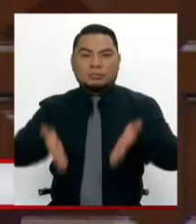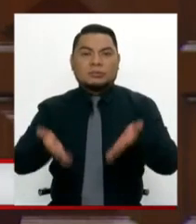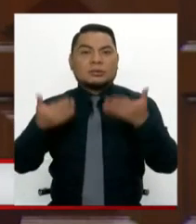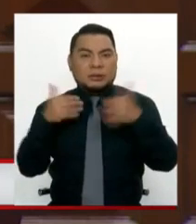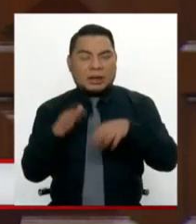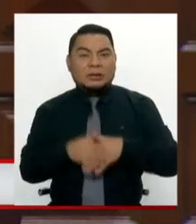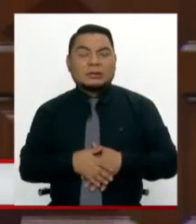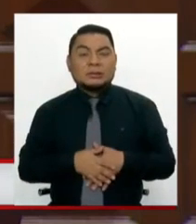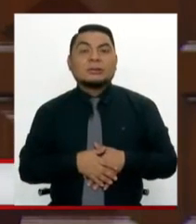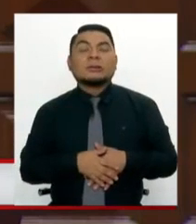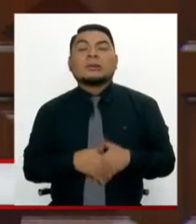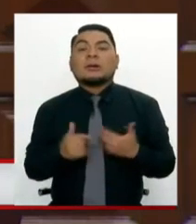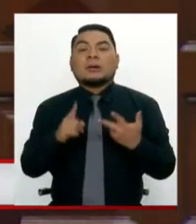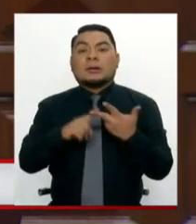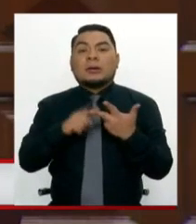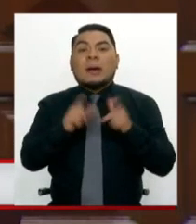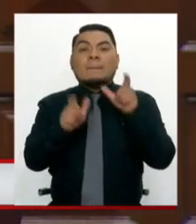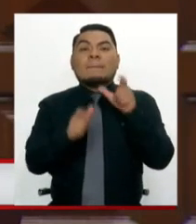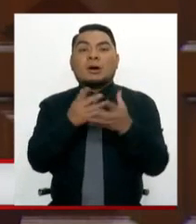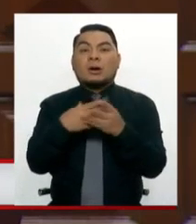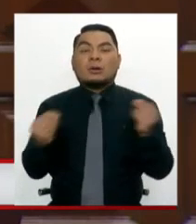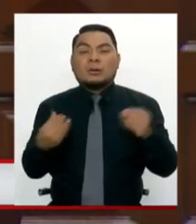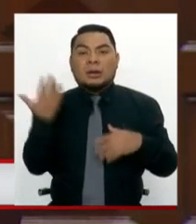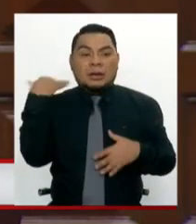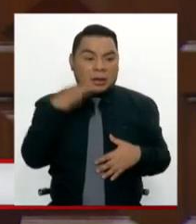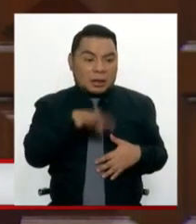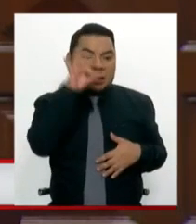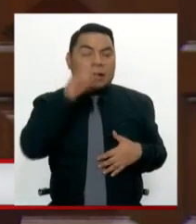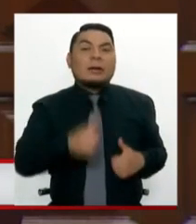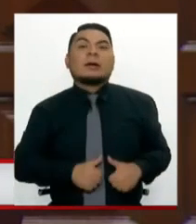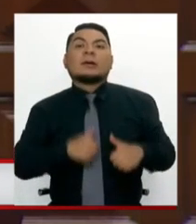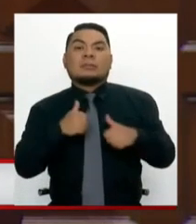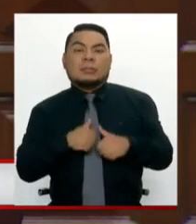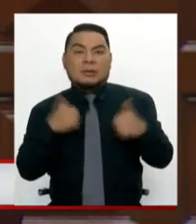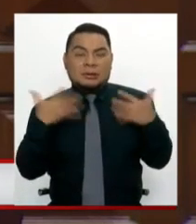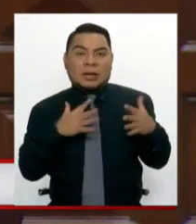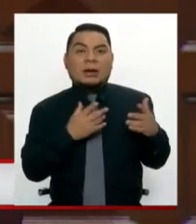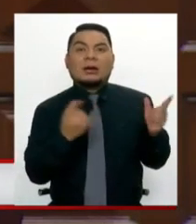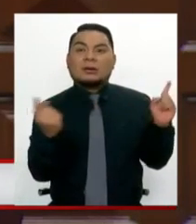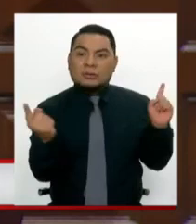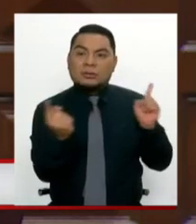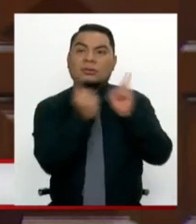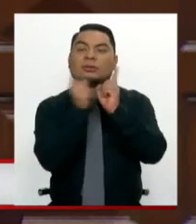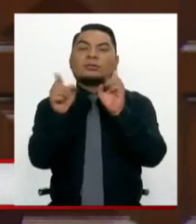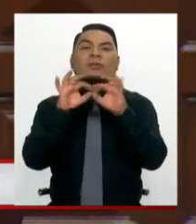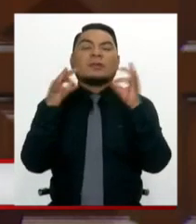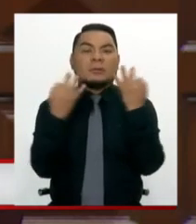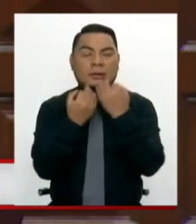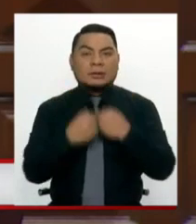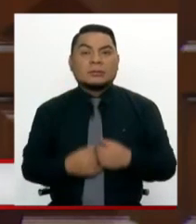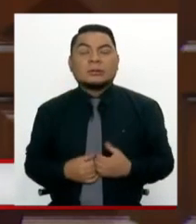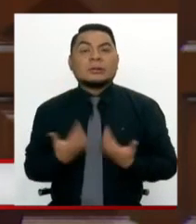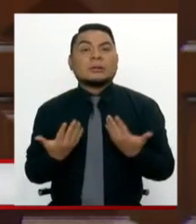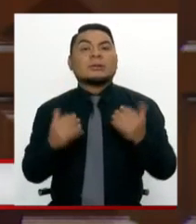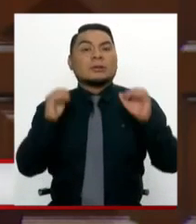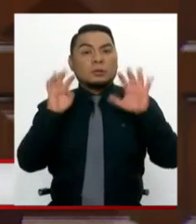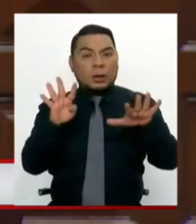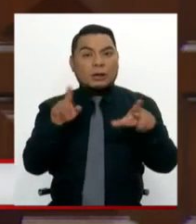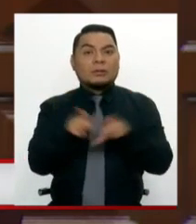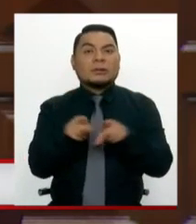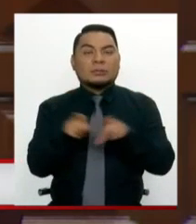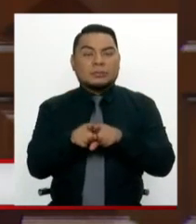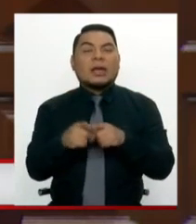3 a personas desaparecidas halladas con vida que se han reencontrado con sus familias y 9 a